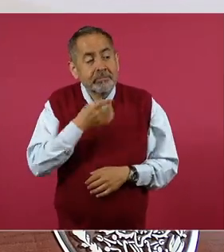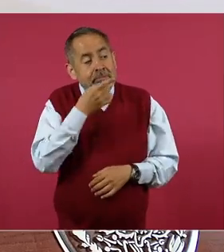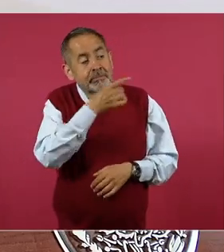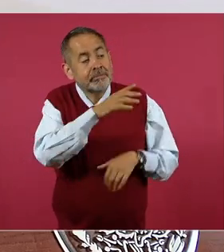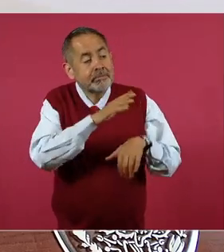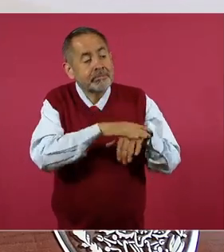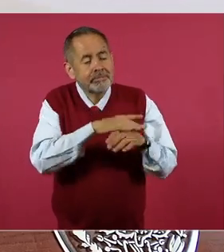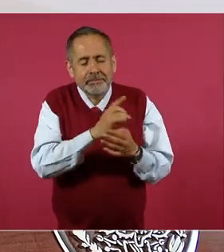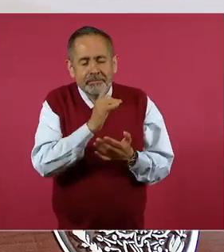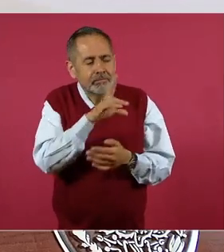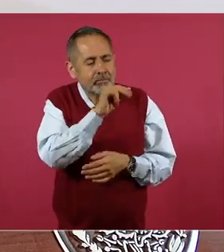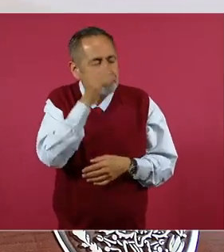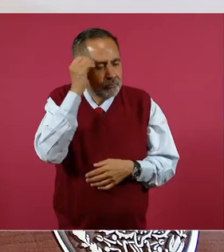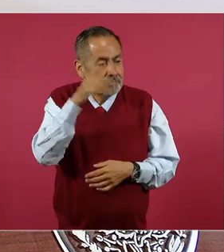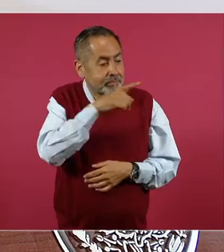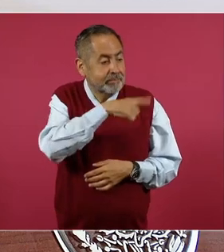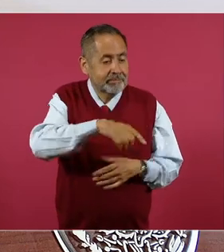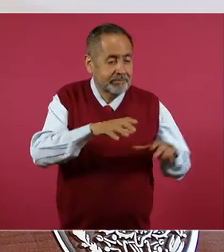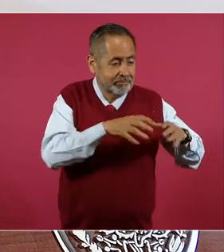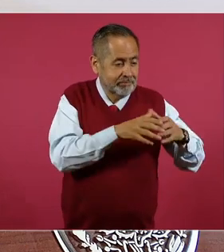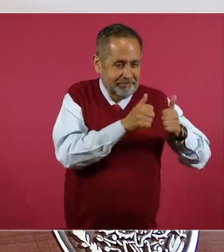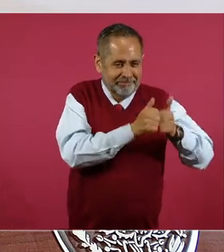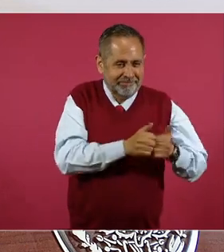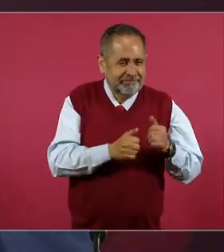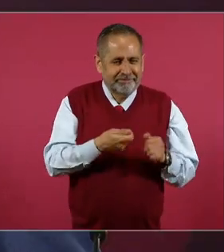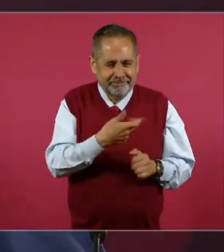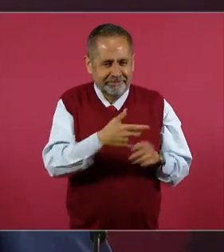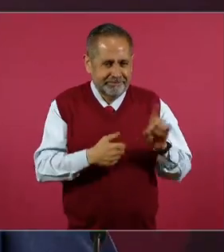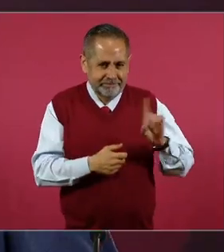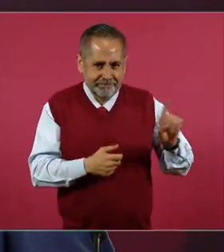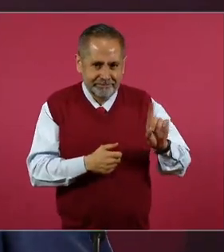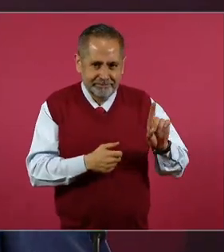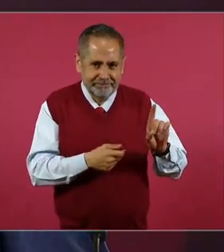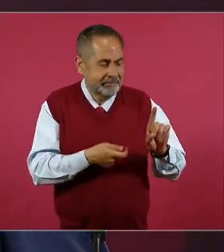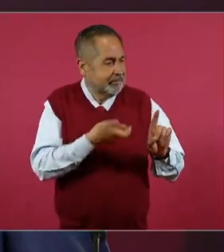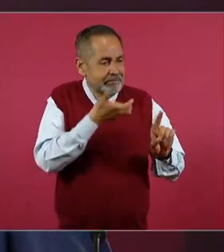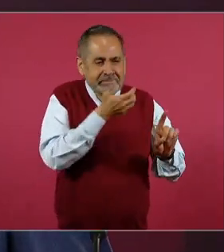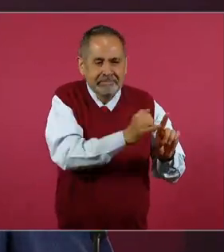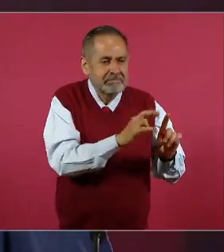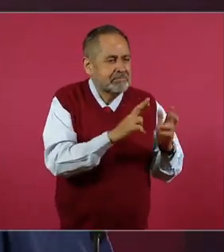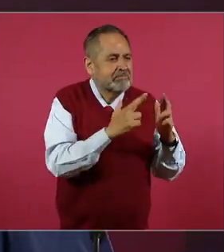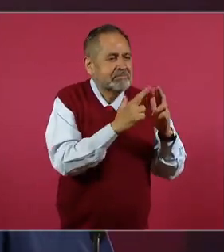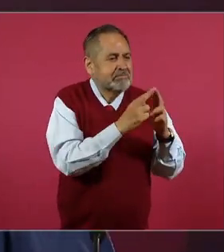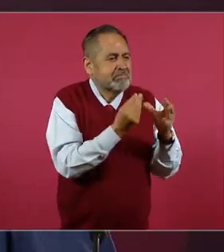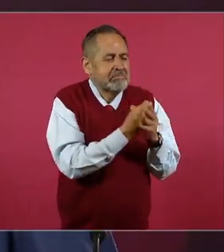única doctrina de la derecha es la hipocresía.